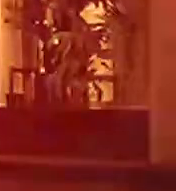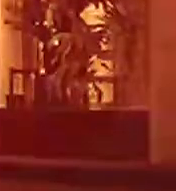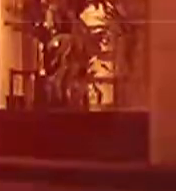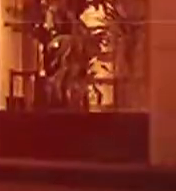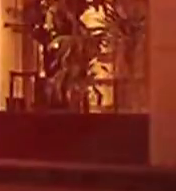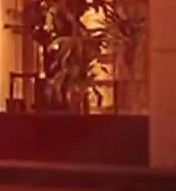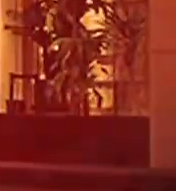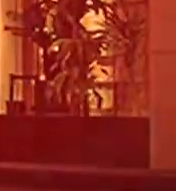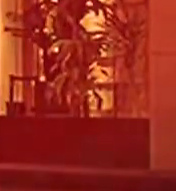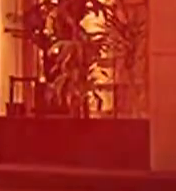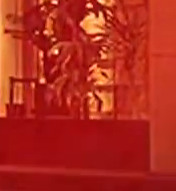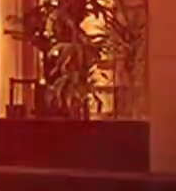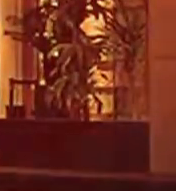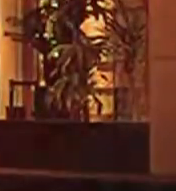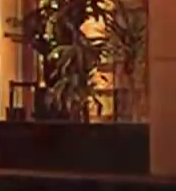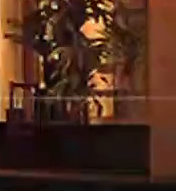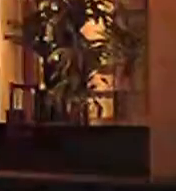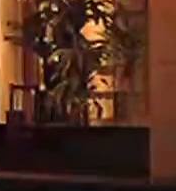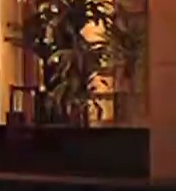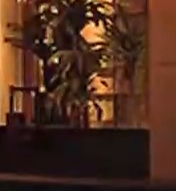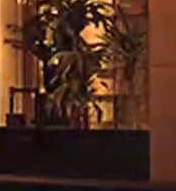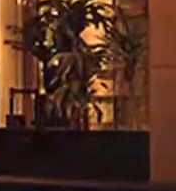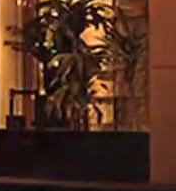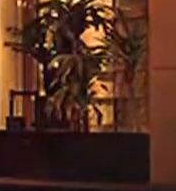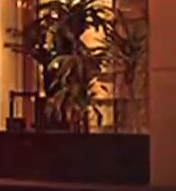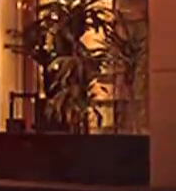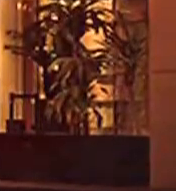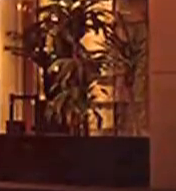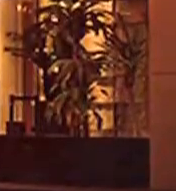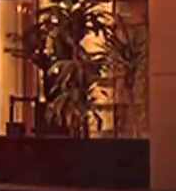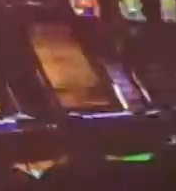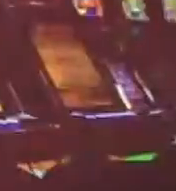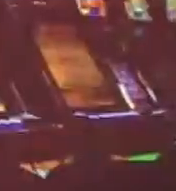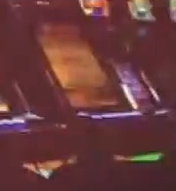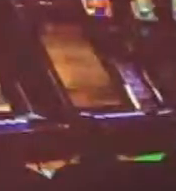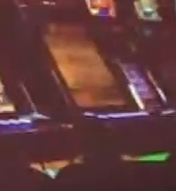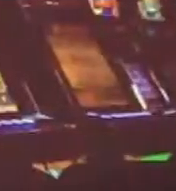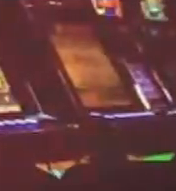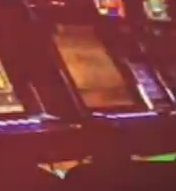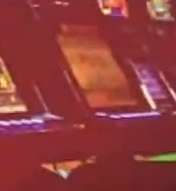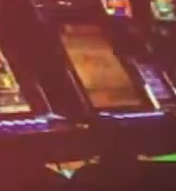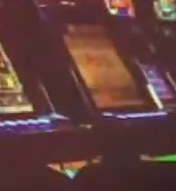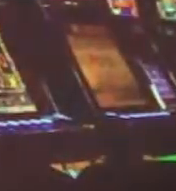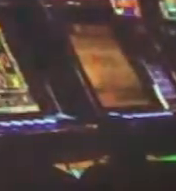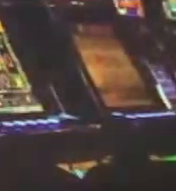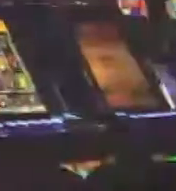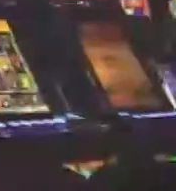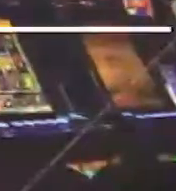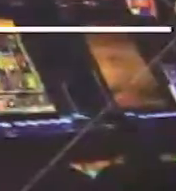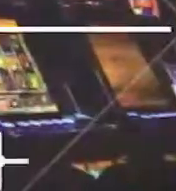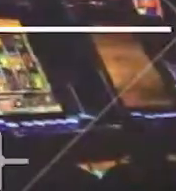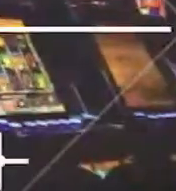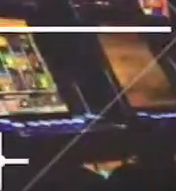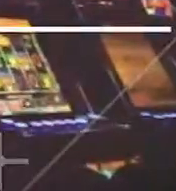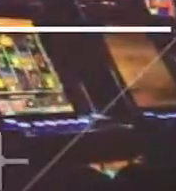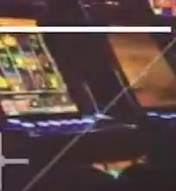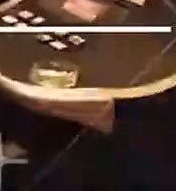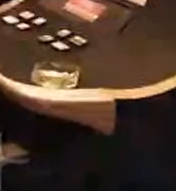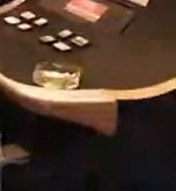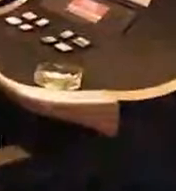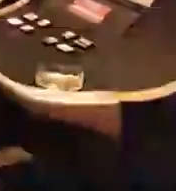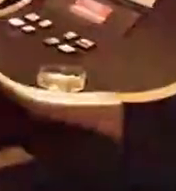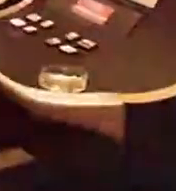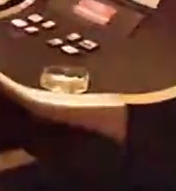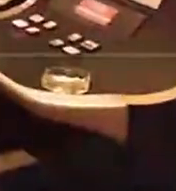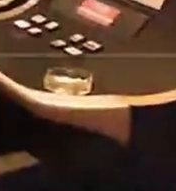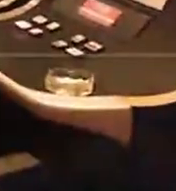Uno de los aspectos que parecen no tomar en cuenta los legisladores es que Nuevo León es uno de los estados con mayor número de casinos en el país